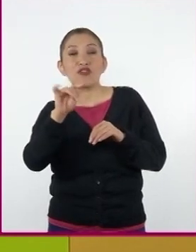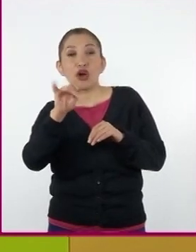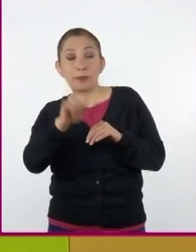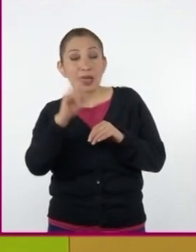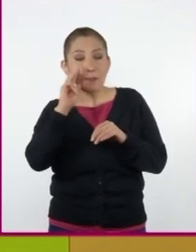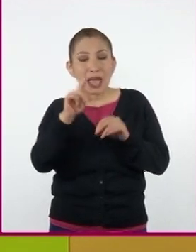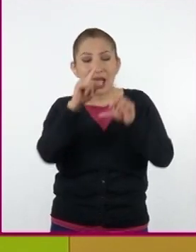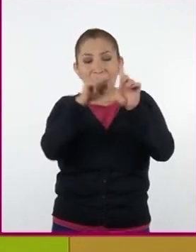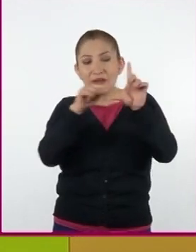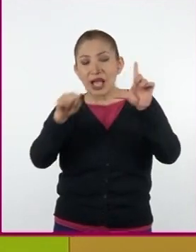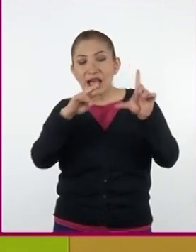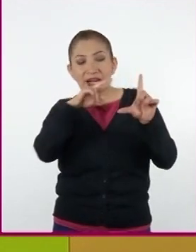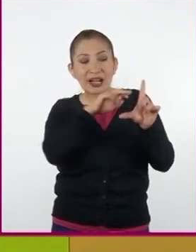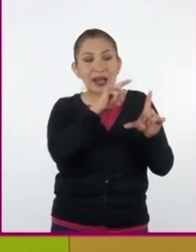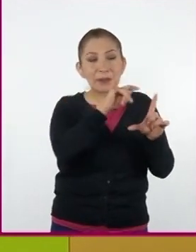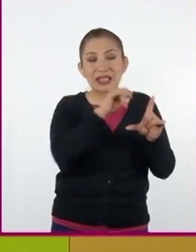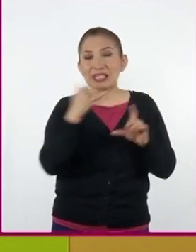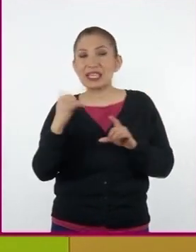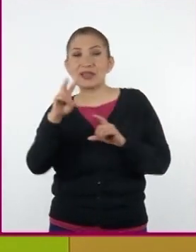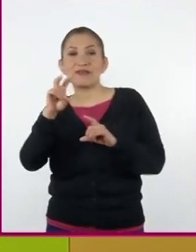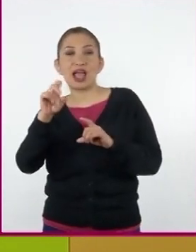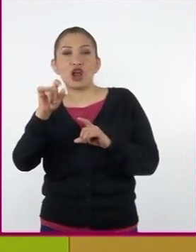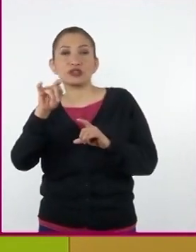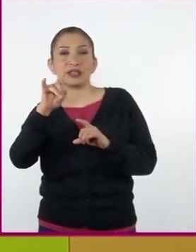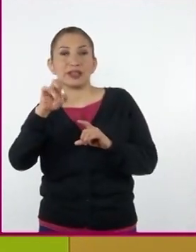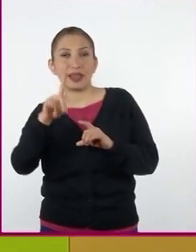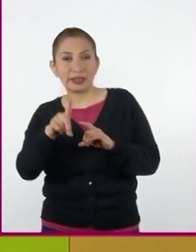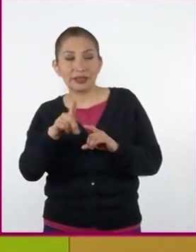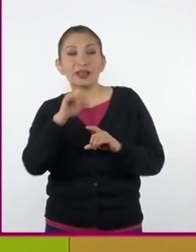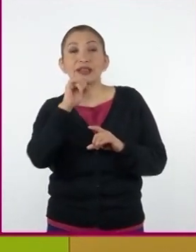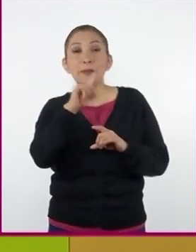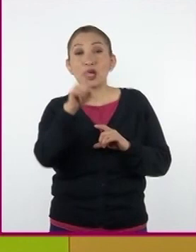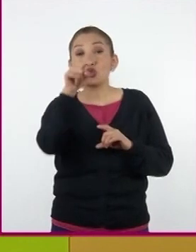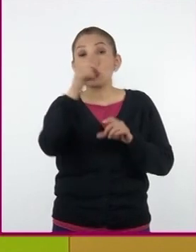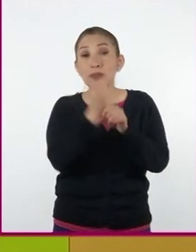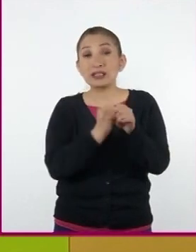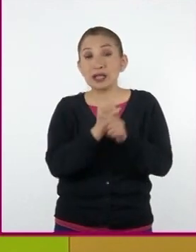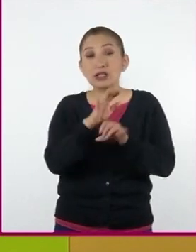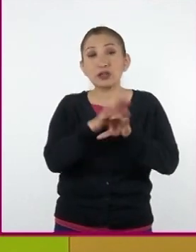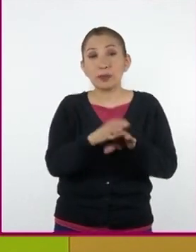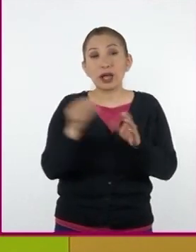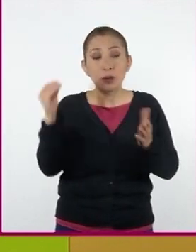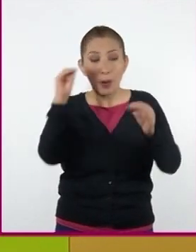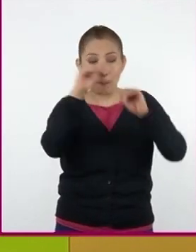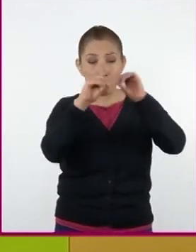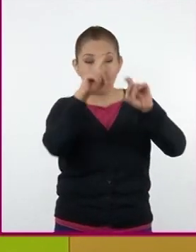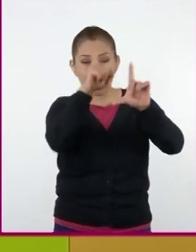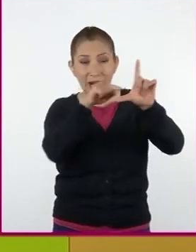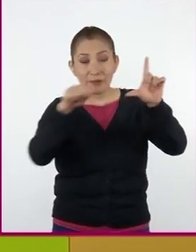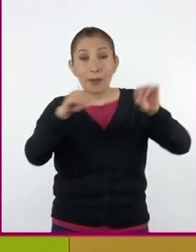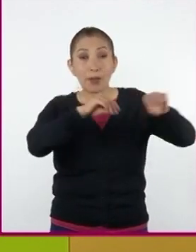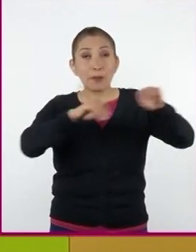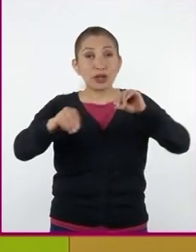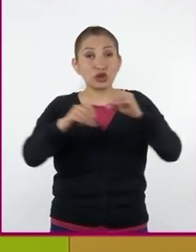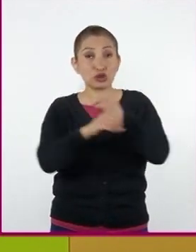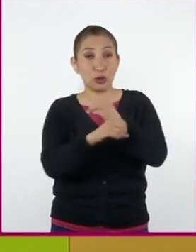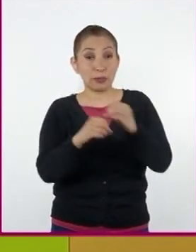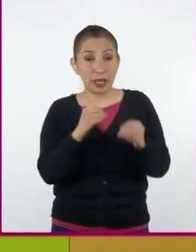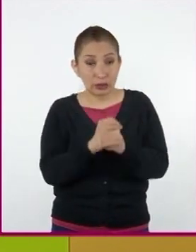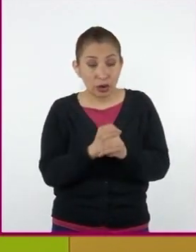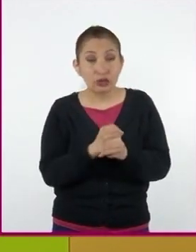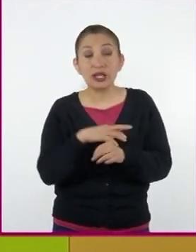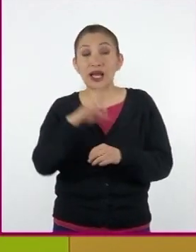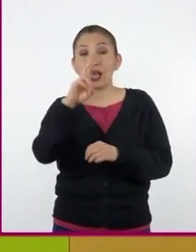identifiquen las gráficas de rapidez y velocidad. Además, investiguen acerca de representar gráficamente el movimiento de los cuerpos,